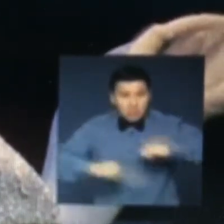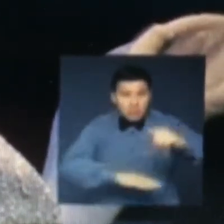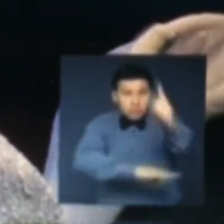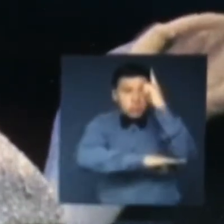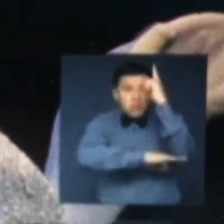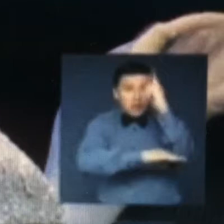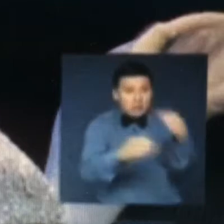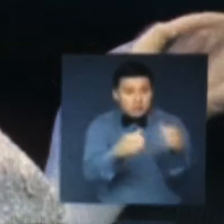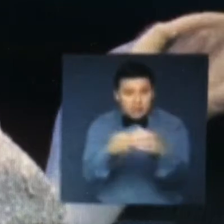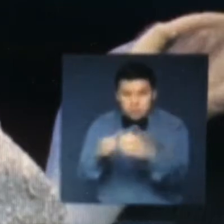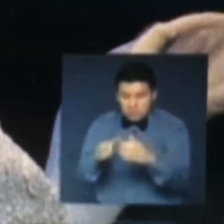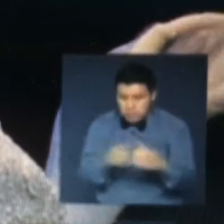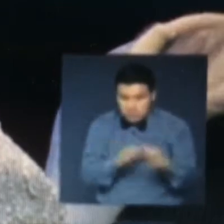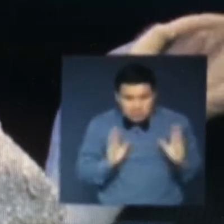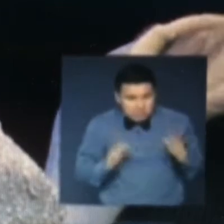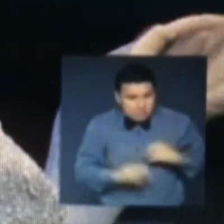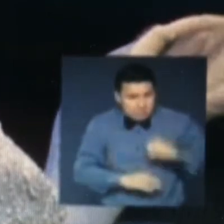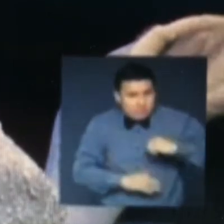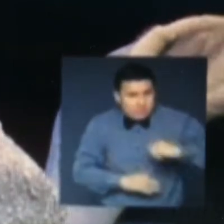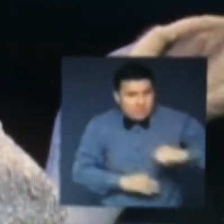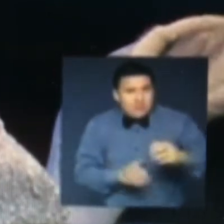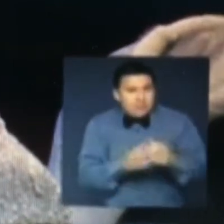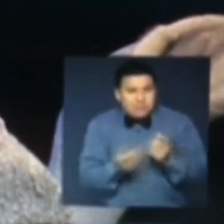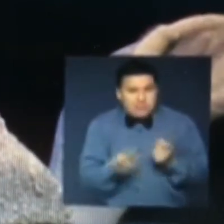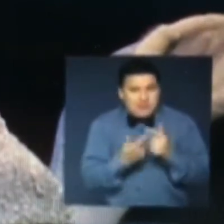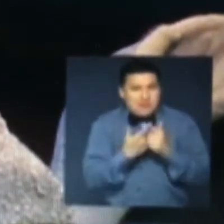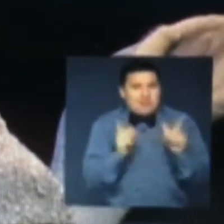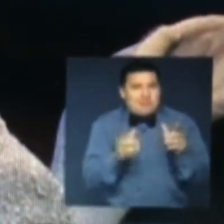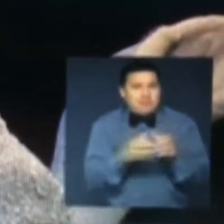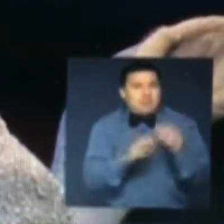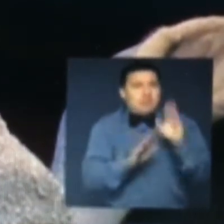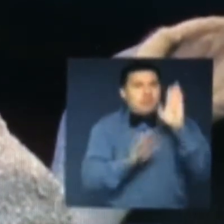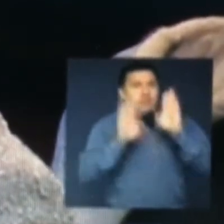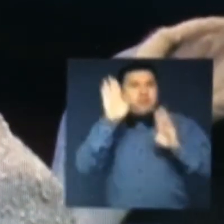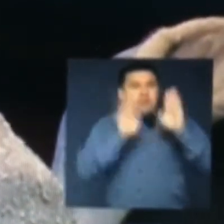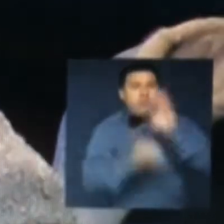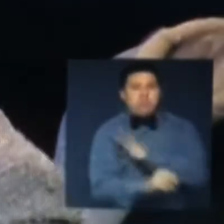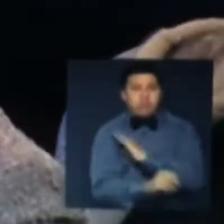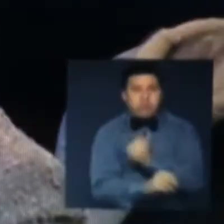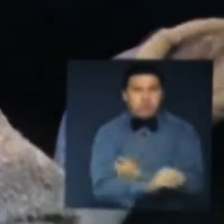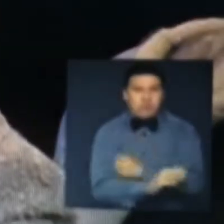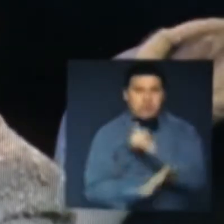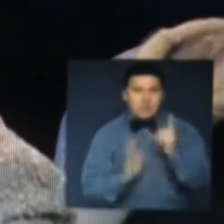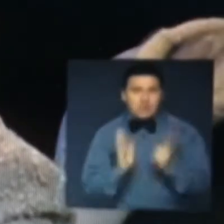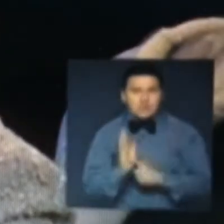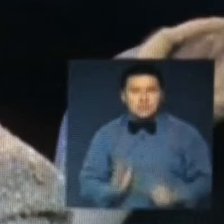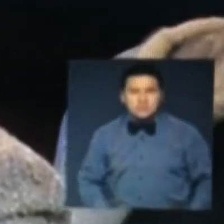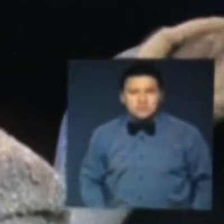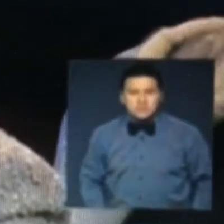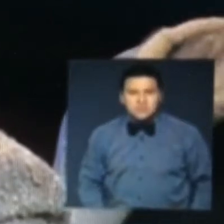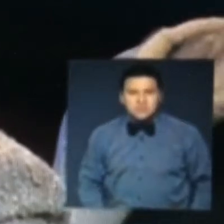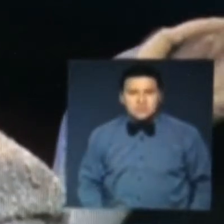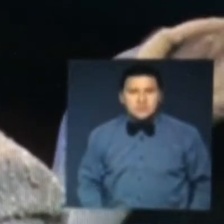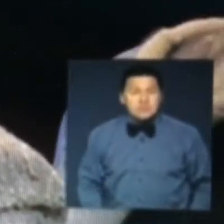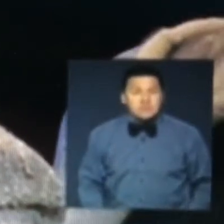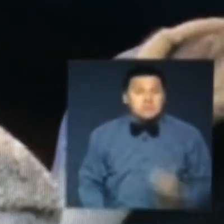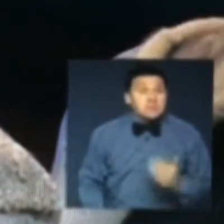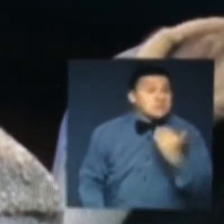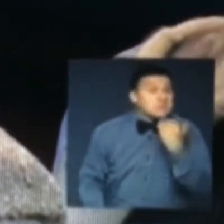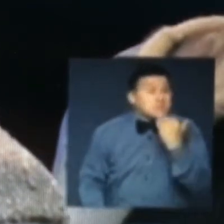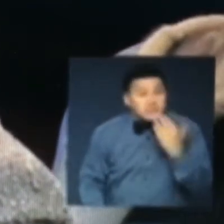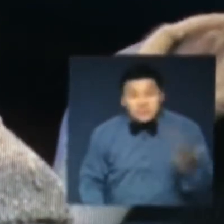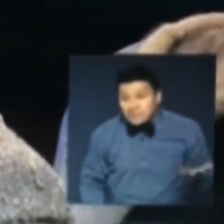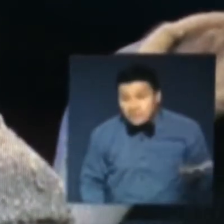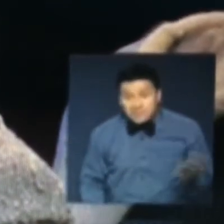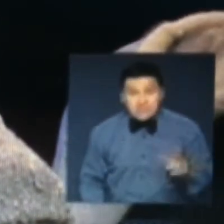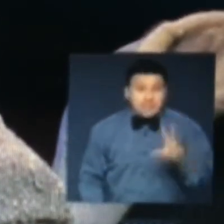es la conformación, ejercicio y control del poder político, entre otros. En caso contrario,